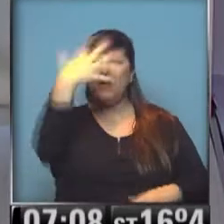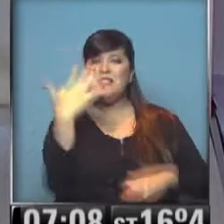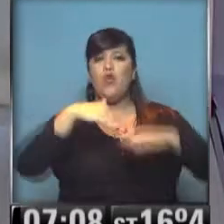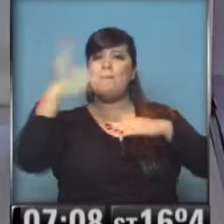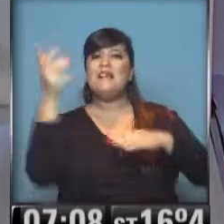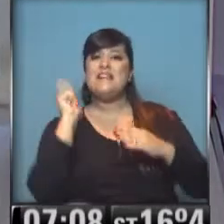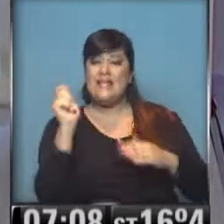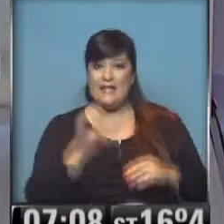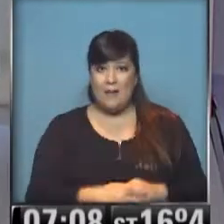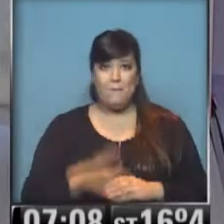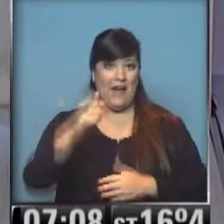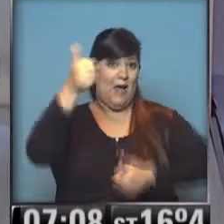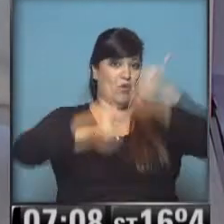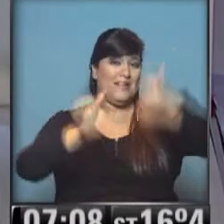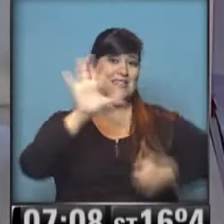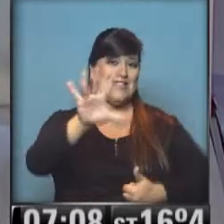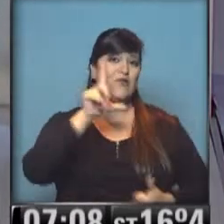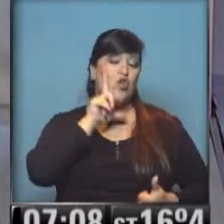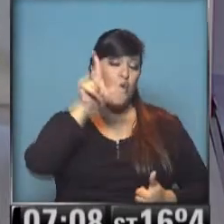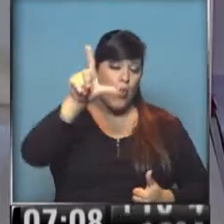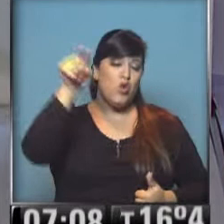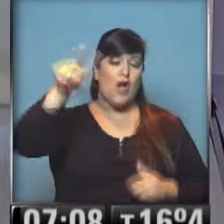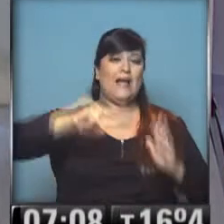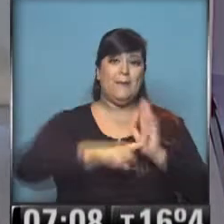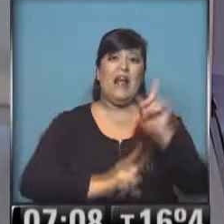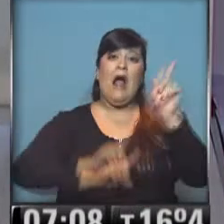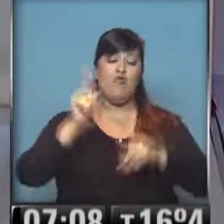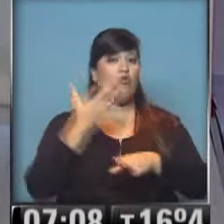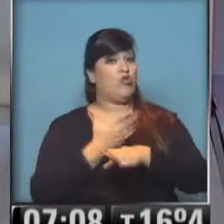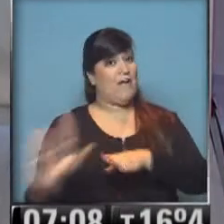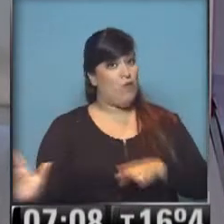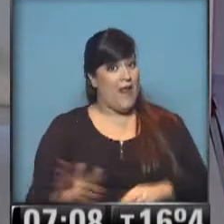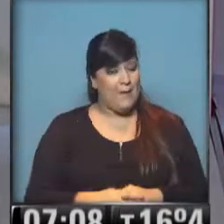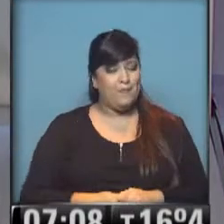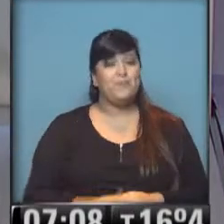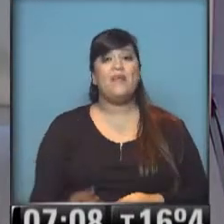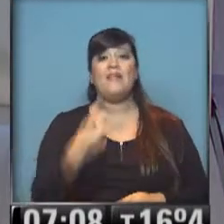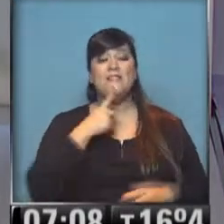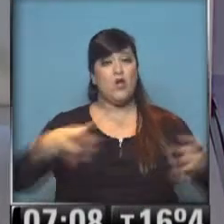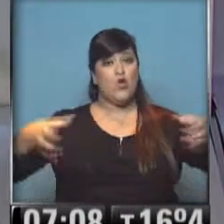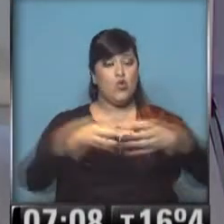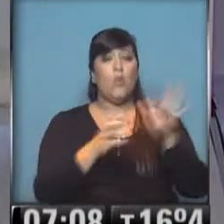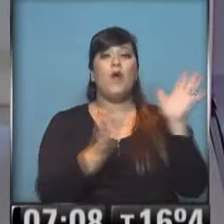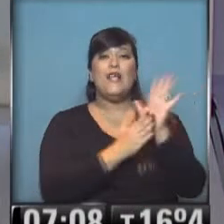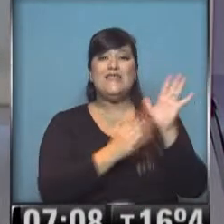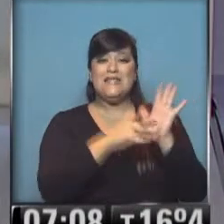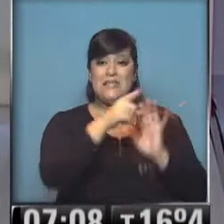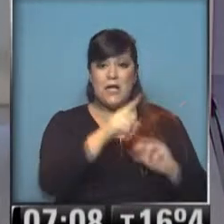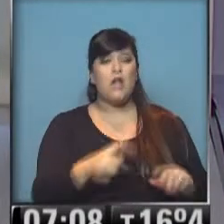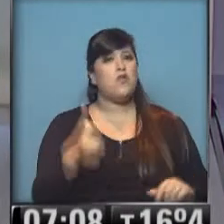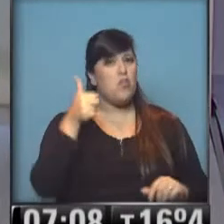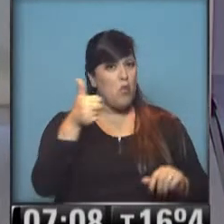esa competencia para las elecciones en la capital y algunos que quedaron A ver, afuera? Hay que decir que la izquierda, que se ha presentado en las PASO con muy